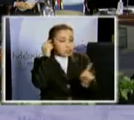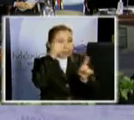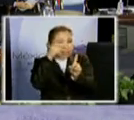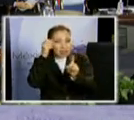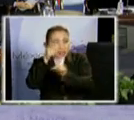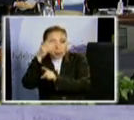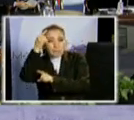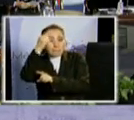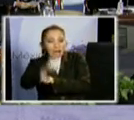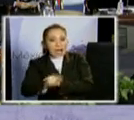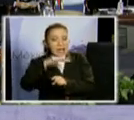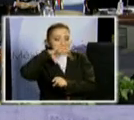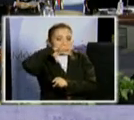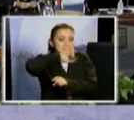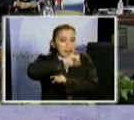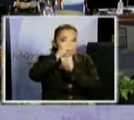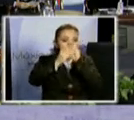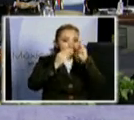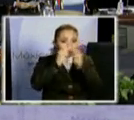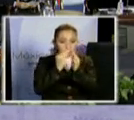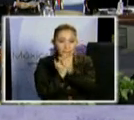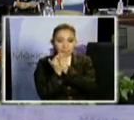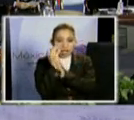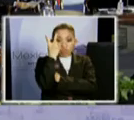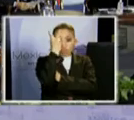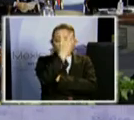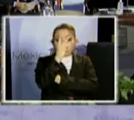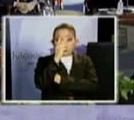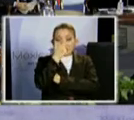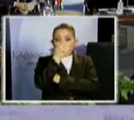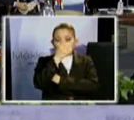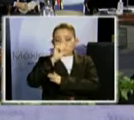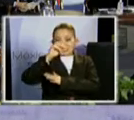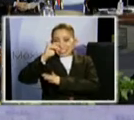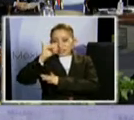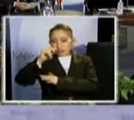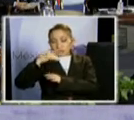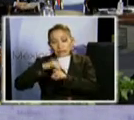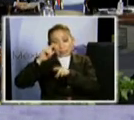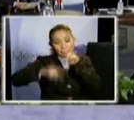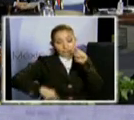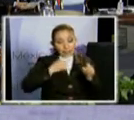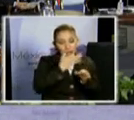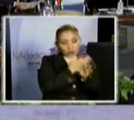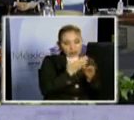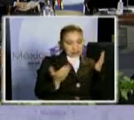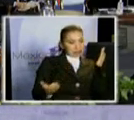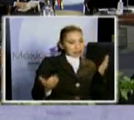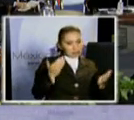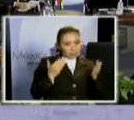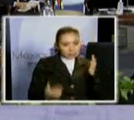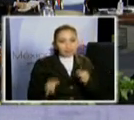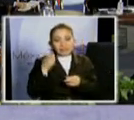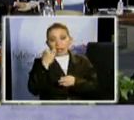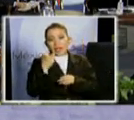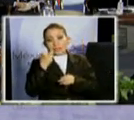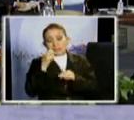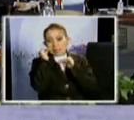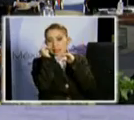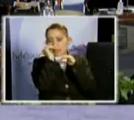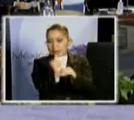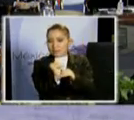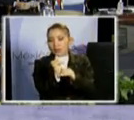para evitar que el calentamiento global supere los 2 grados Celsius respecto de los niveles preindustriales, siendo este el límite